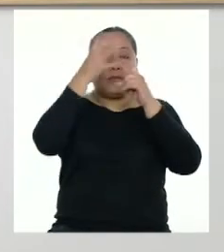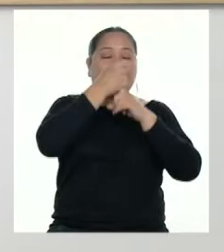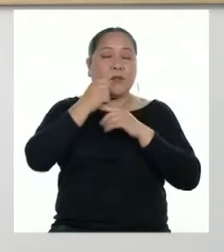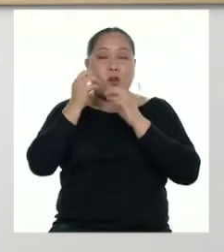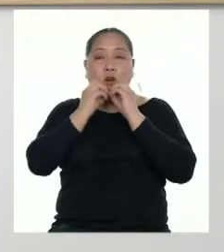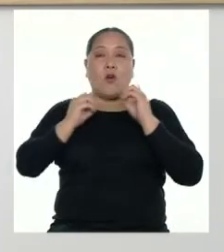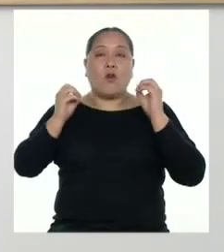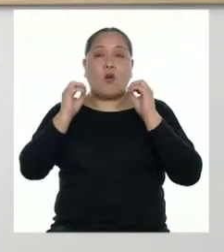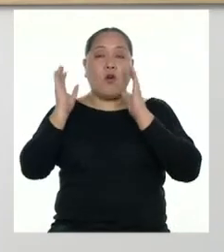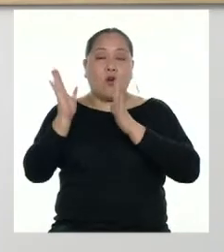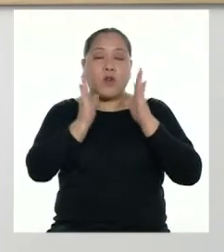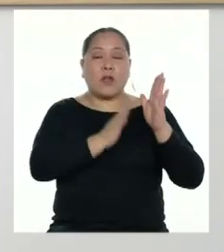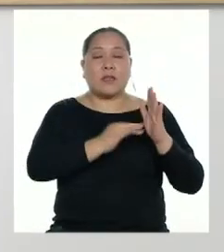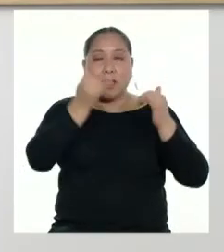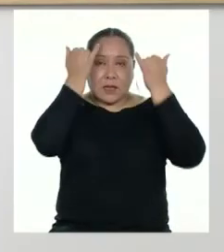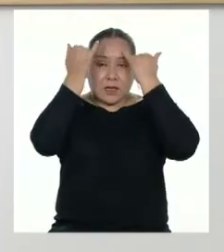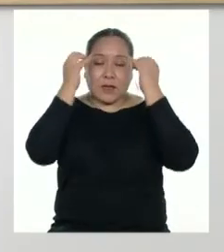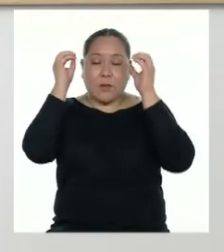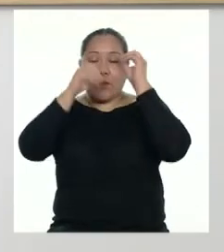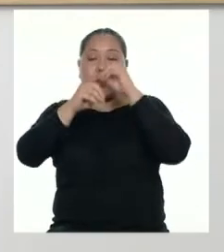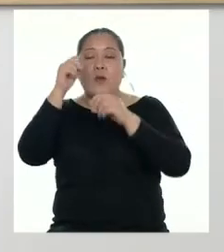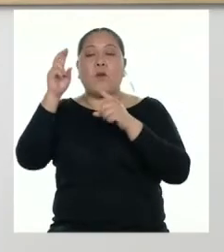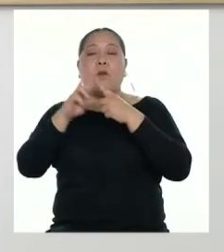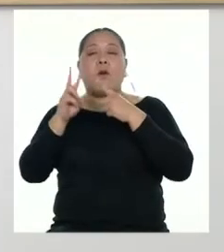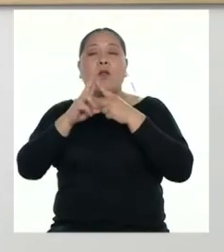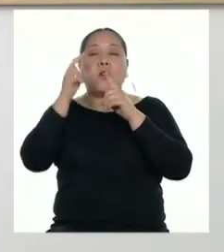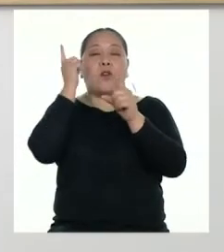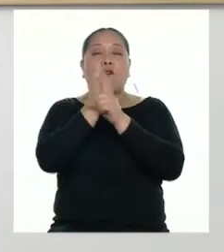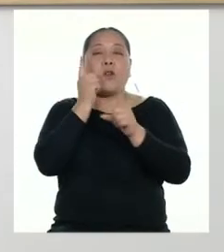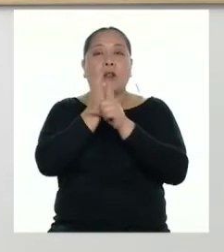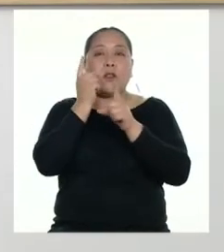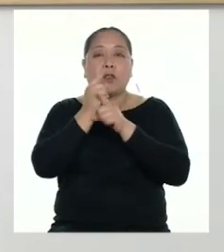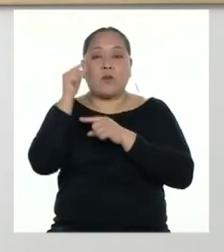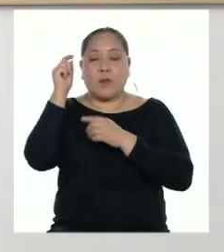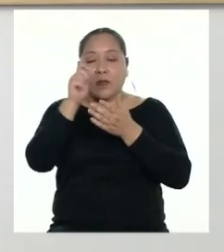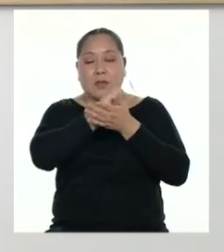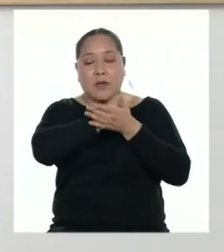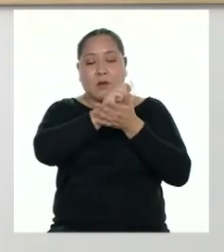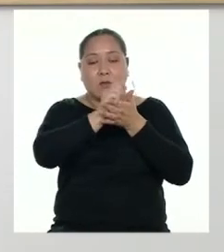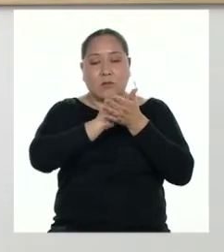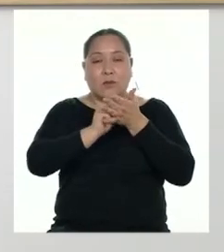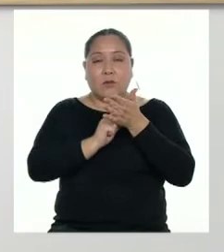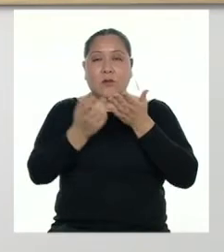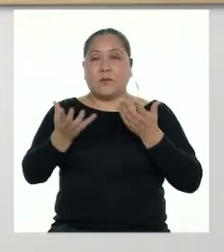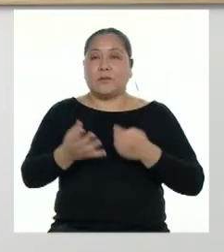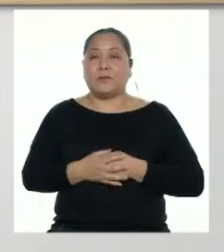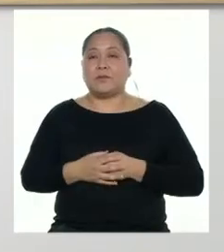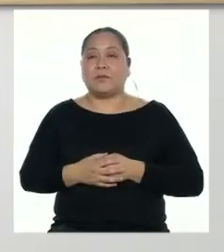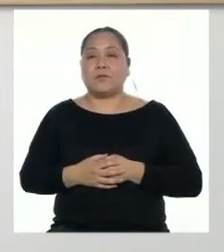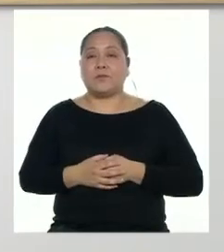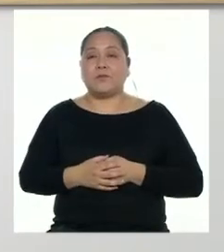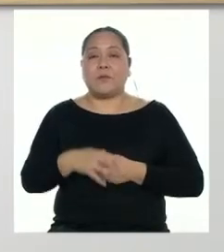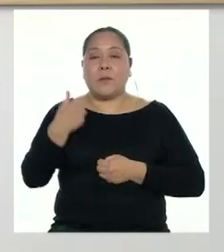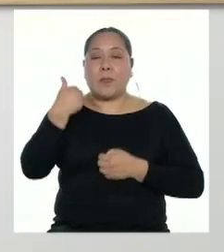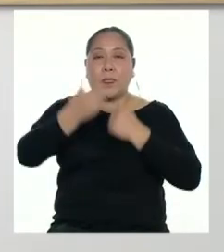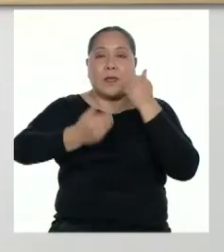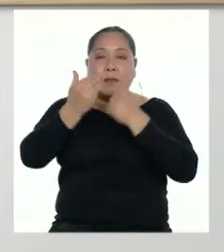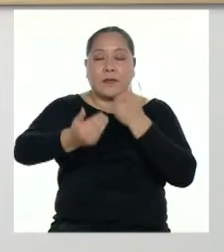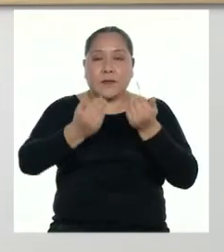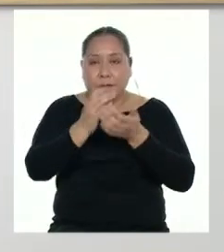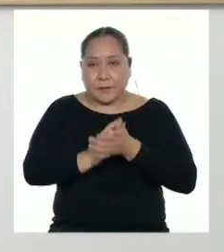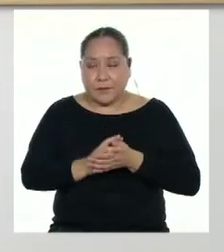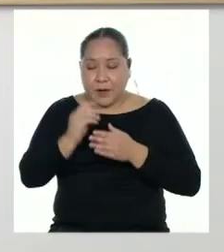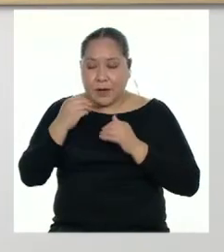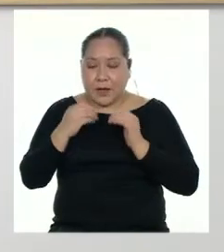ideas, determinar un vocabulario adecuado para el tipo de texto que vas a crear, seguir una secuencia